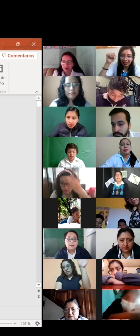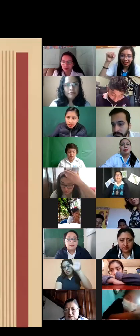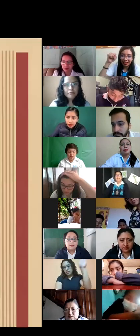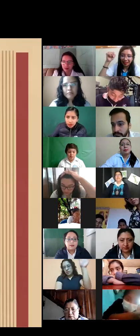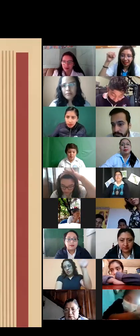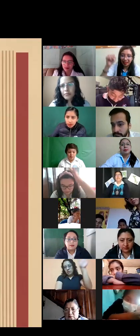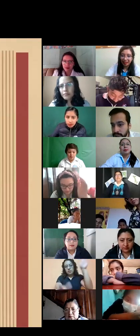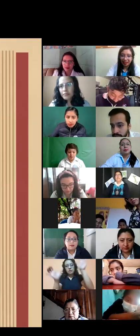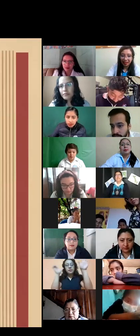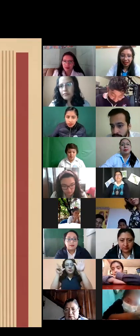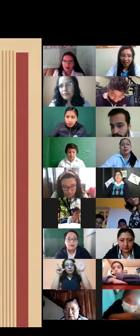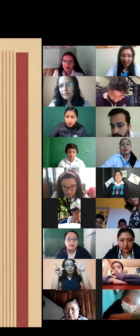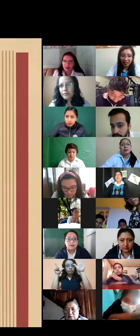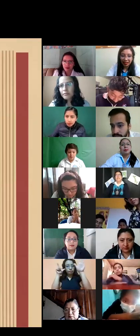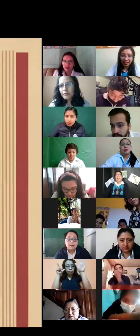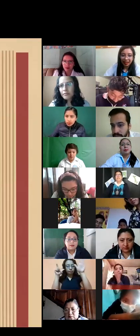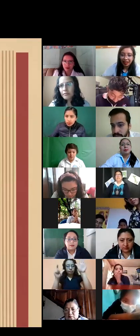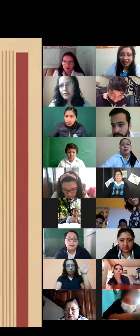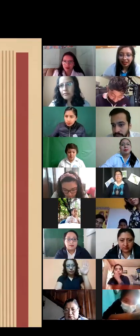también funciona.